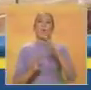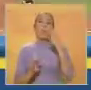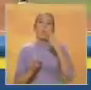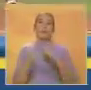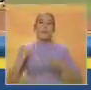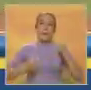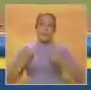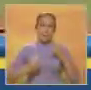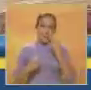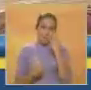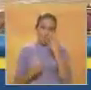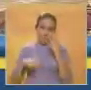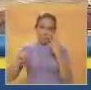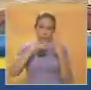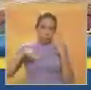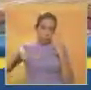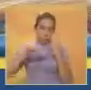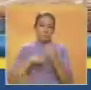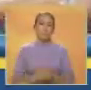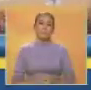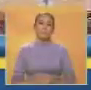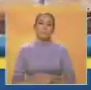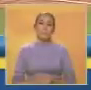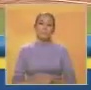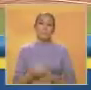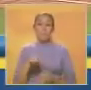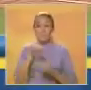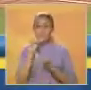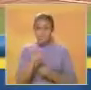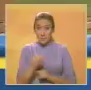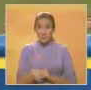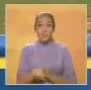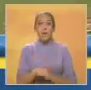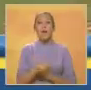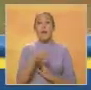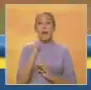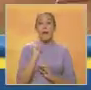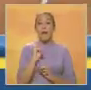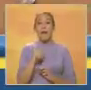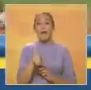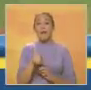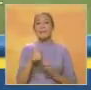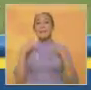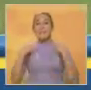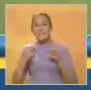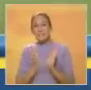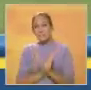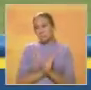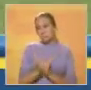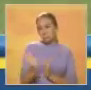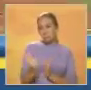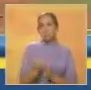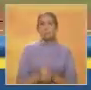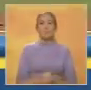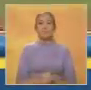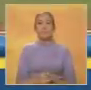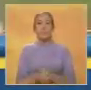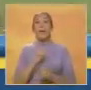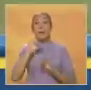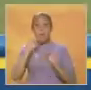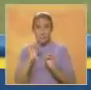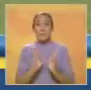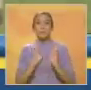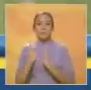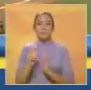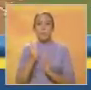los en esta misma entrada Juan Carlos Torres impulsaba jind con sencillo entre primera y segunda en esta misma entrada Los felinos